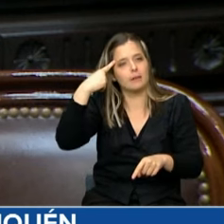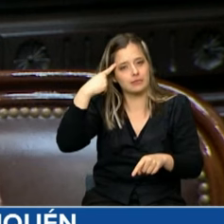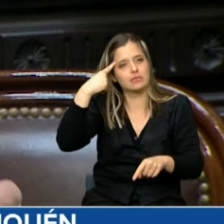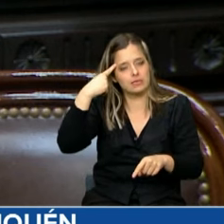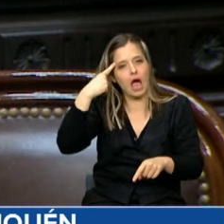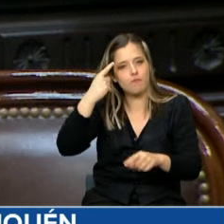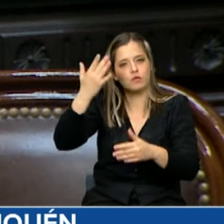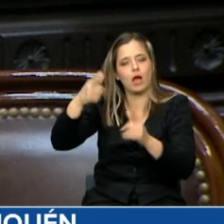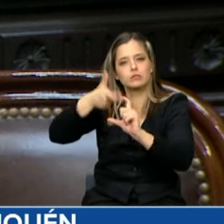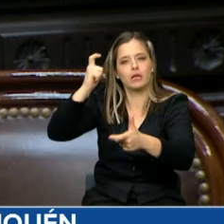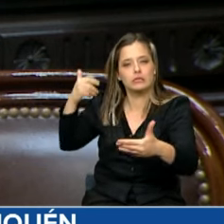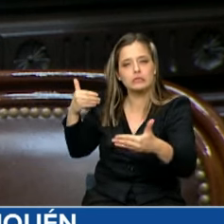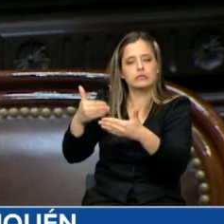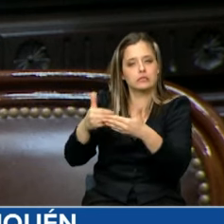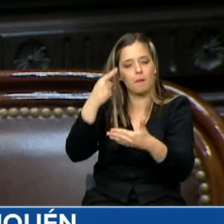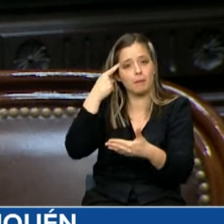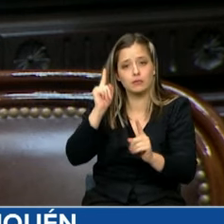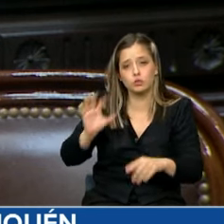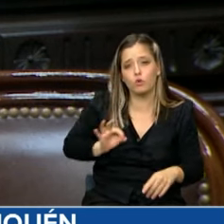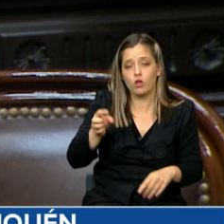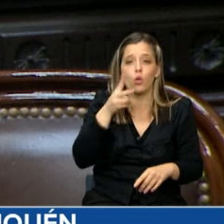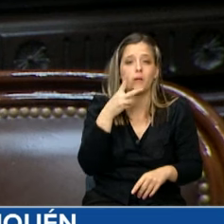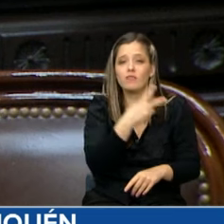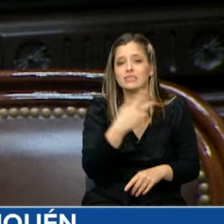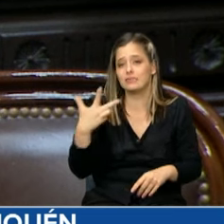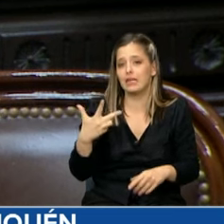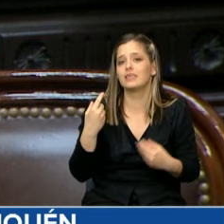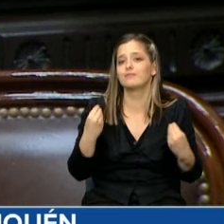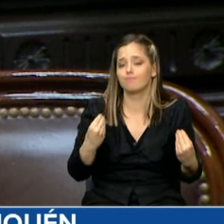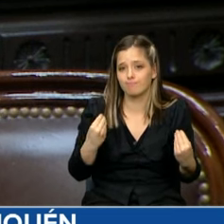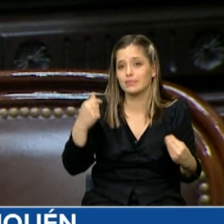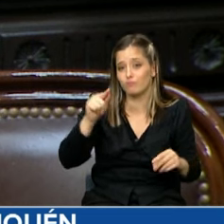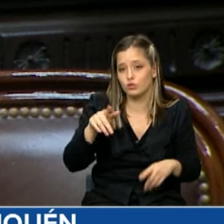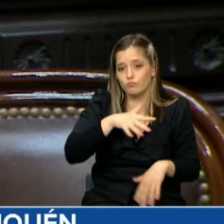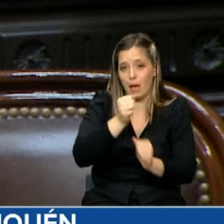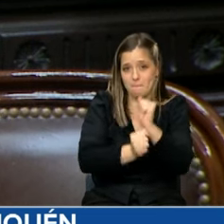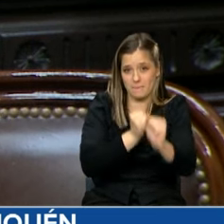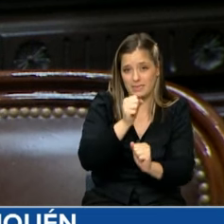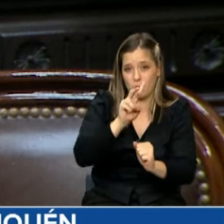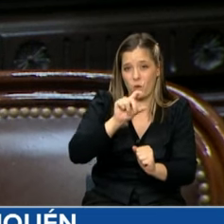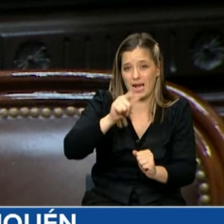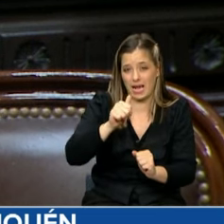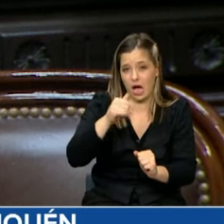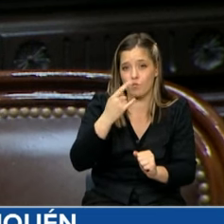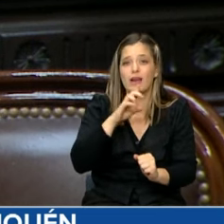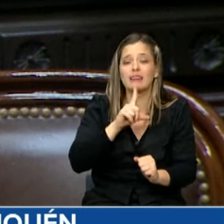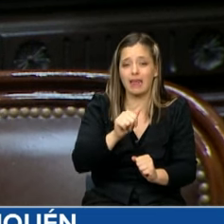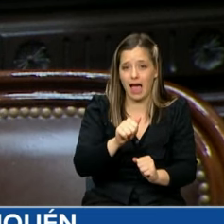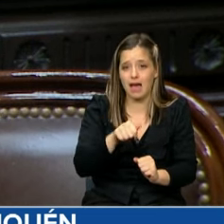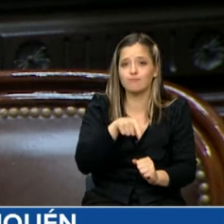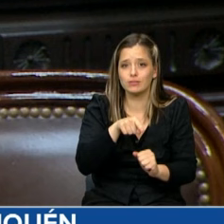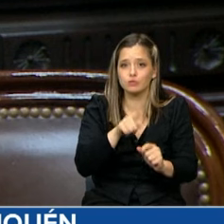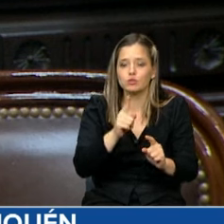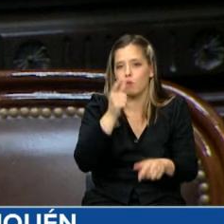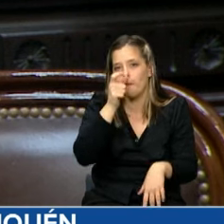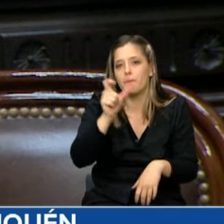esa línea de aprendizaje hoy en el 2023 que vacam muerta provee el 52 por